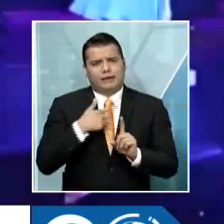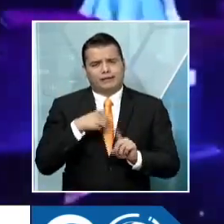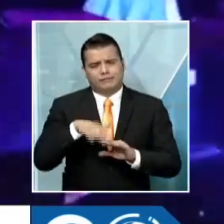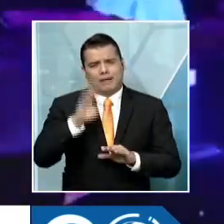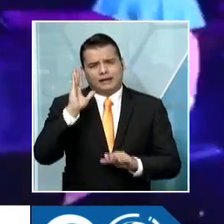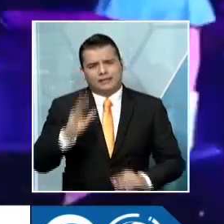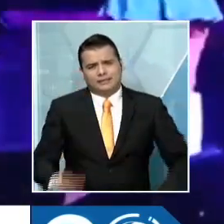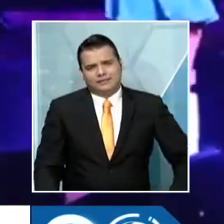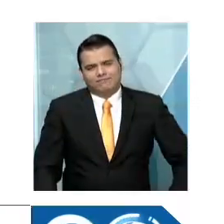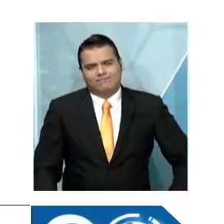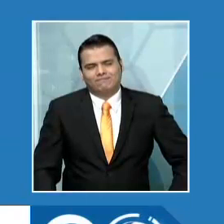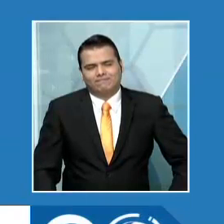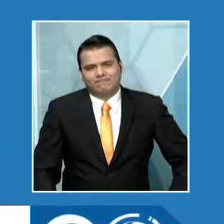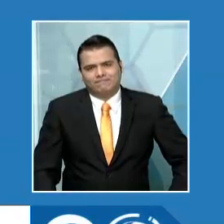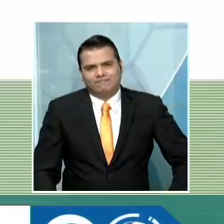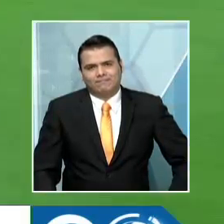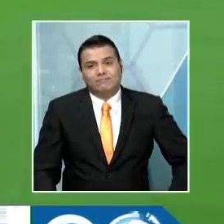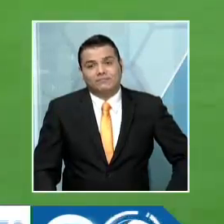de la salsa.